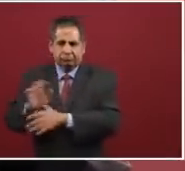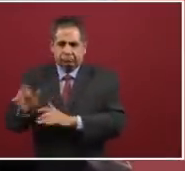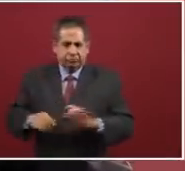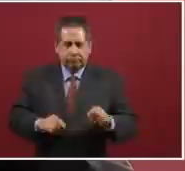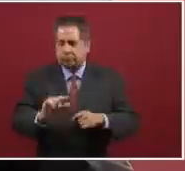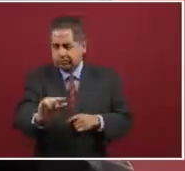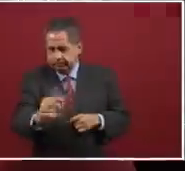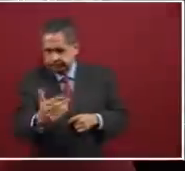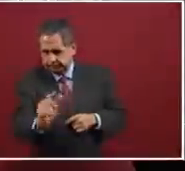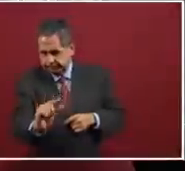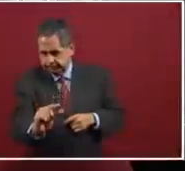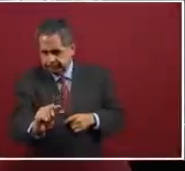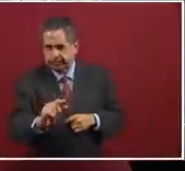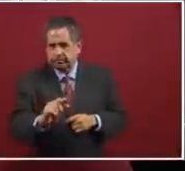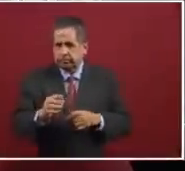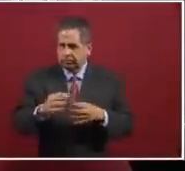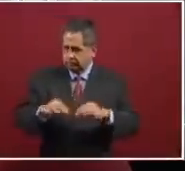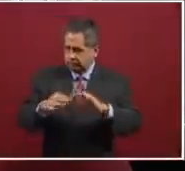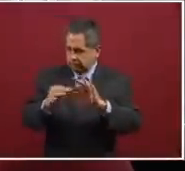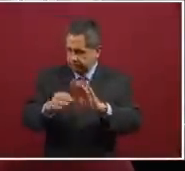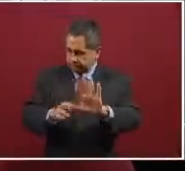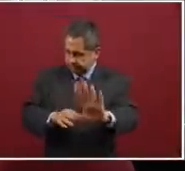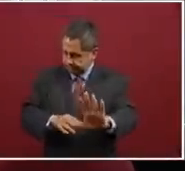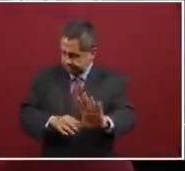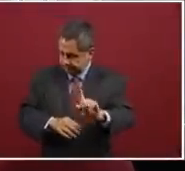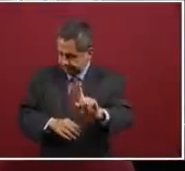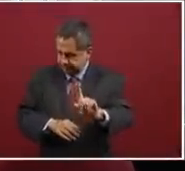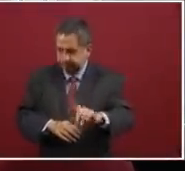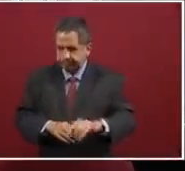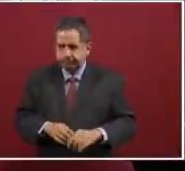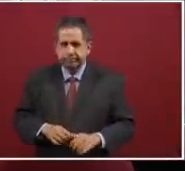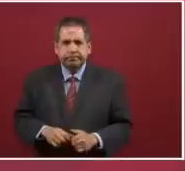Permíteme, que es muy importante este tema.